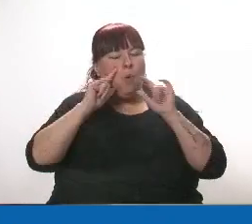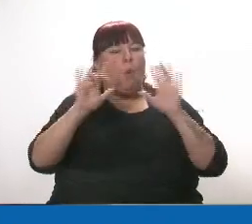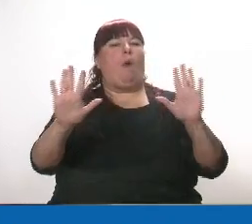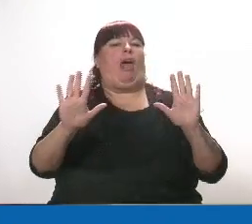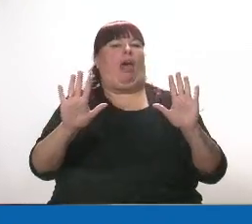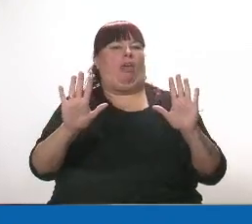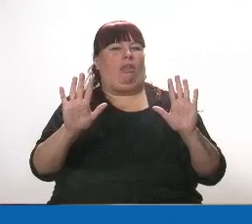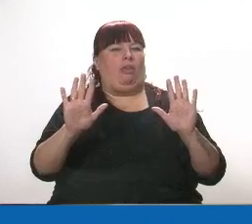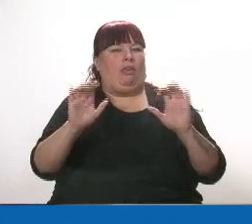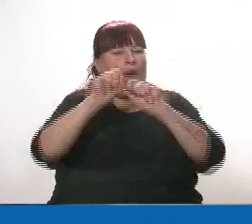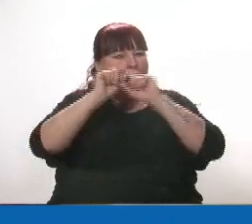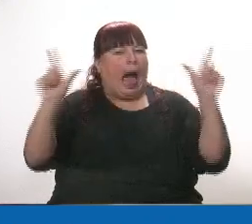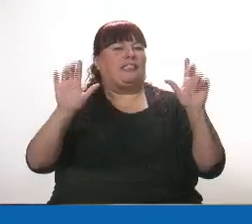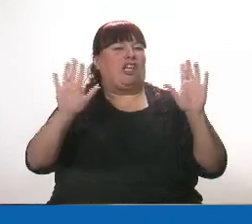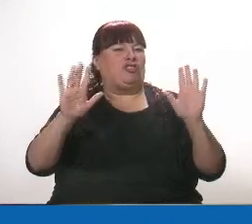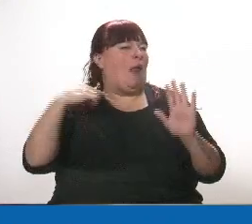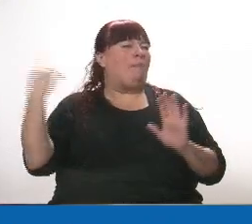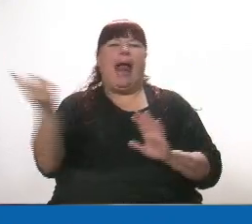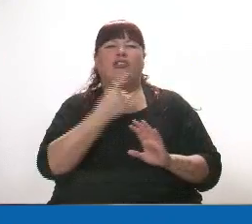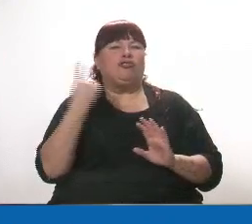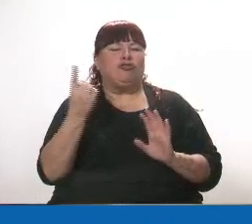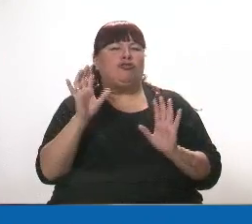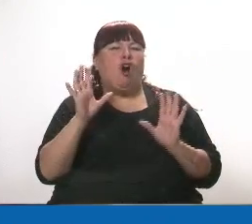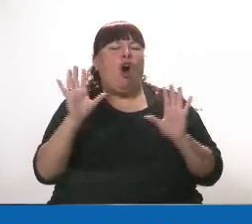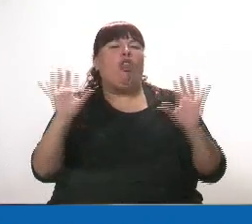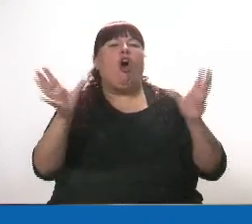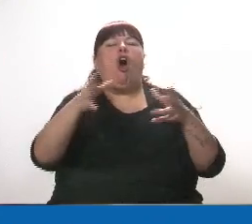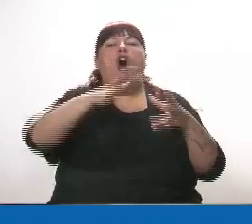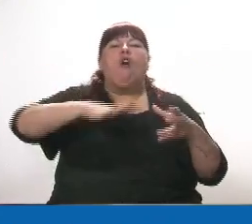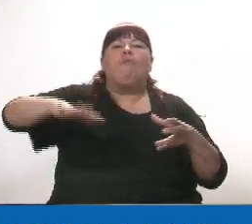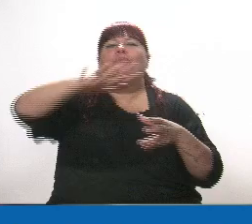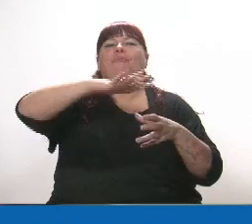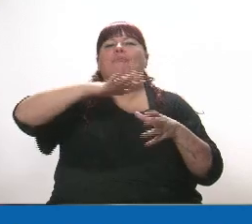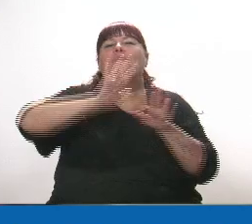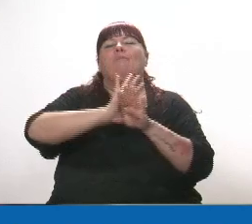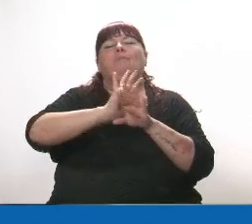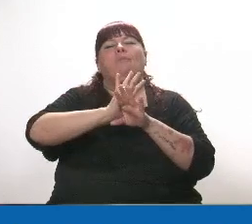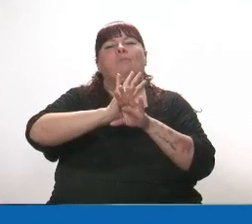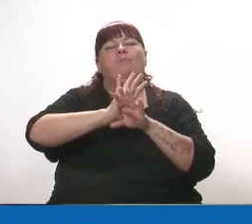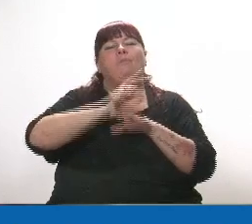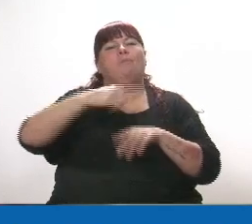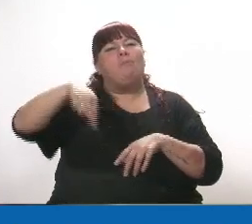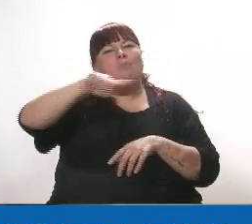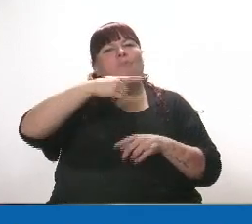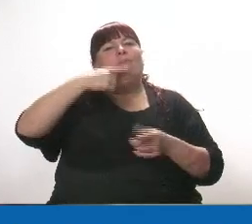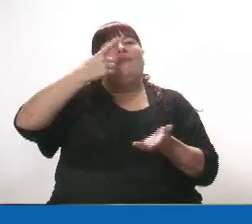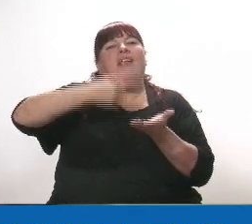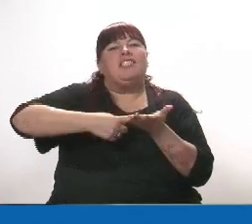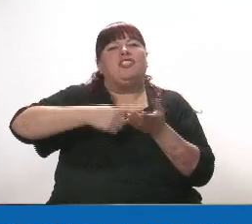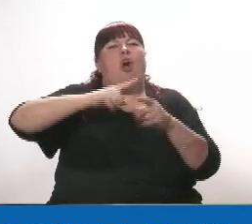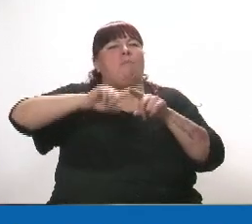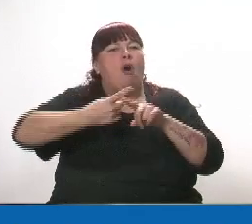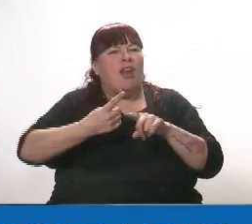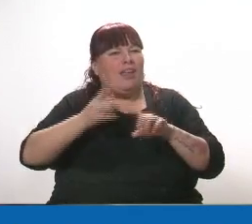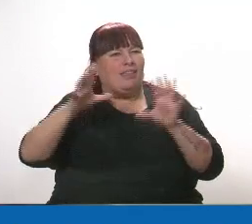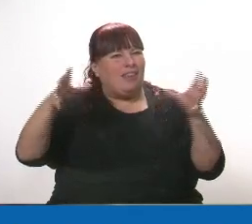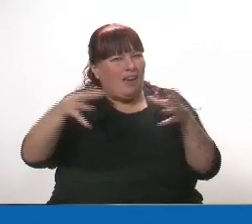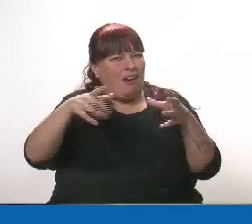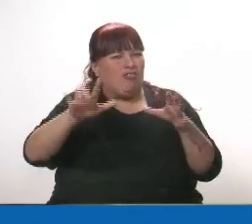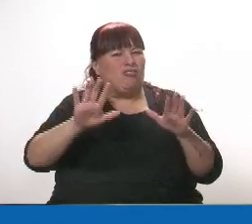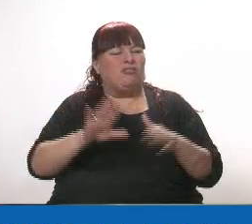todos a todos a todo al todo el el orden de las decisiones